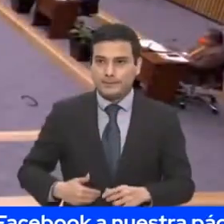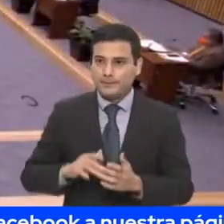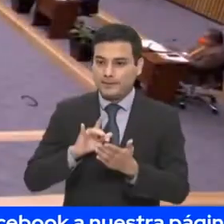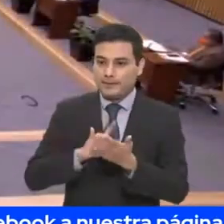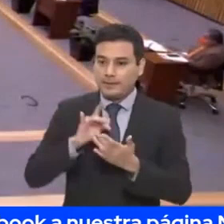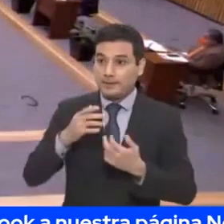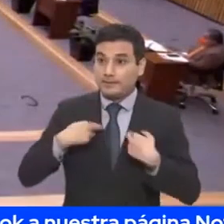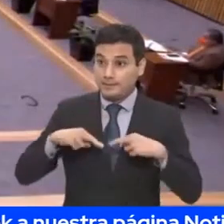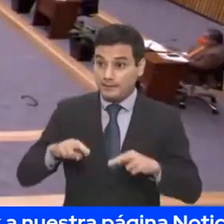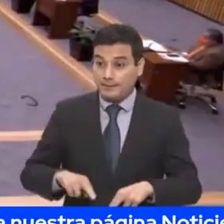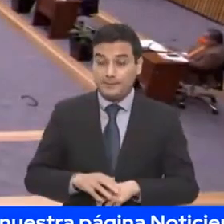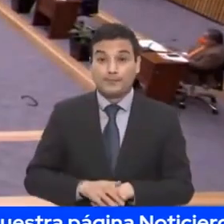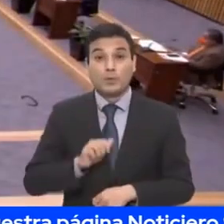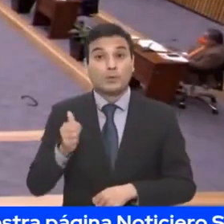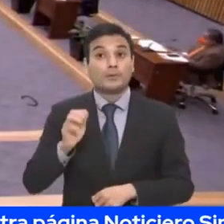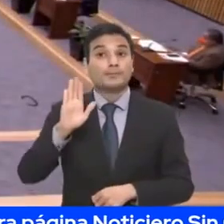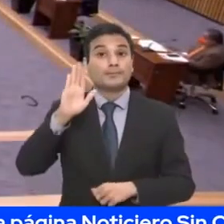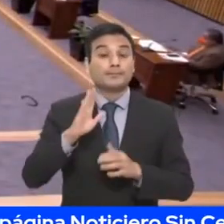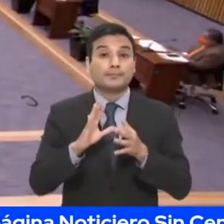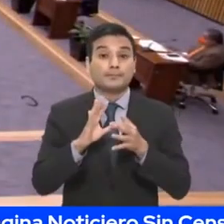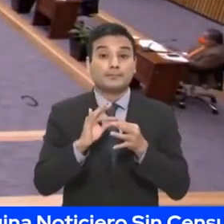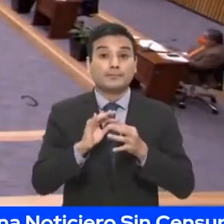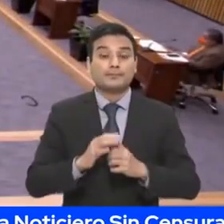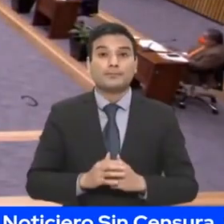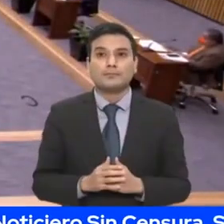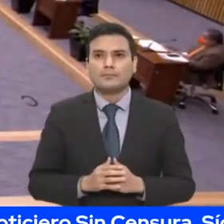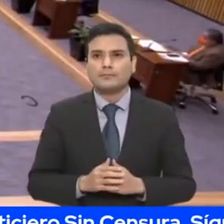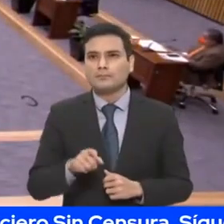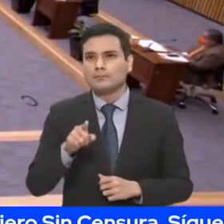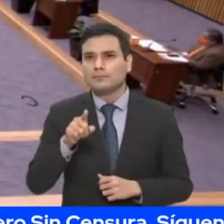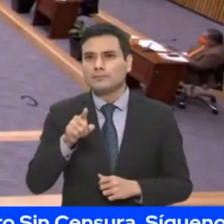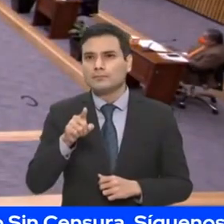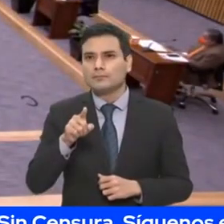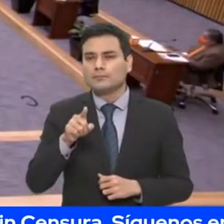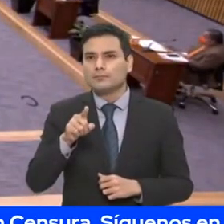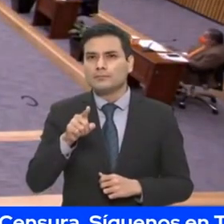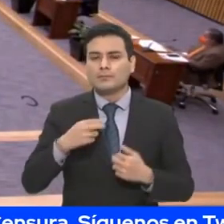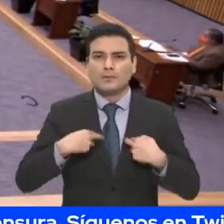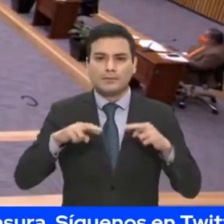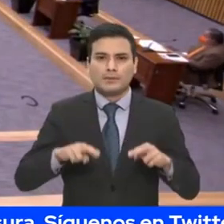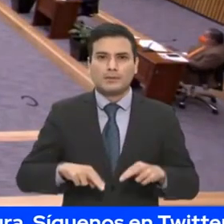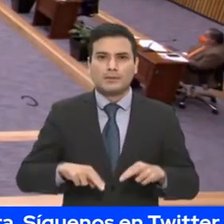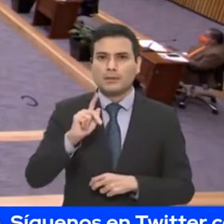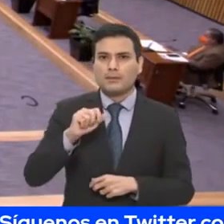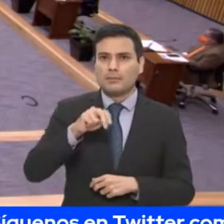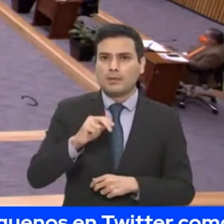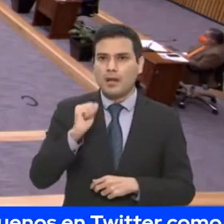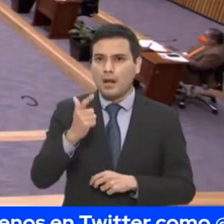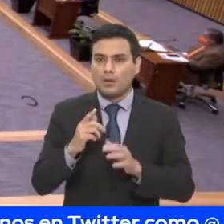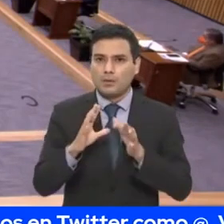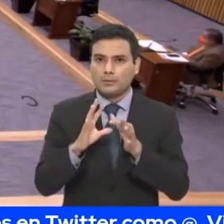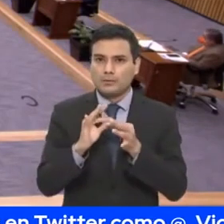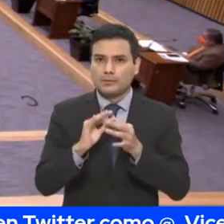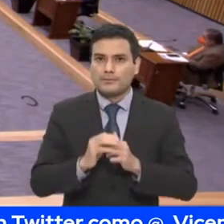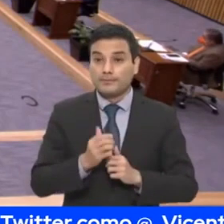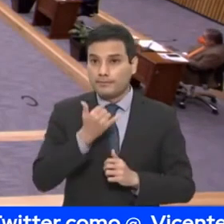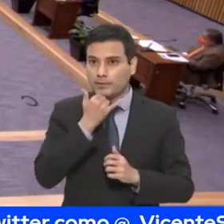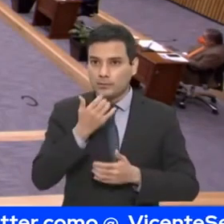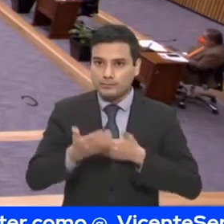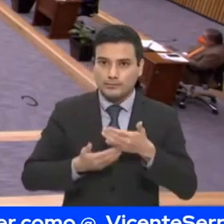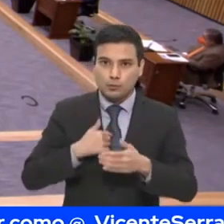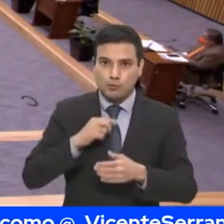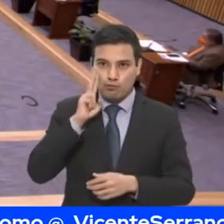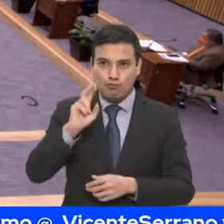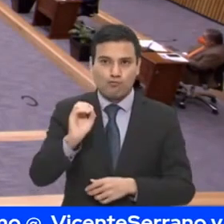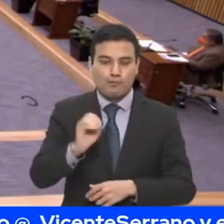señor representante. No sé si el señor representante del PAN pidió la palabra, ¿sí? Okay. Perdón, no lo había